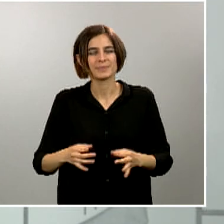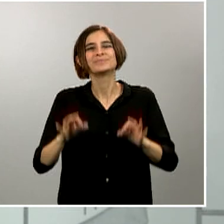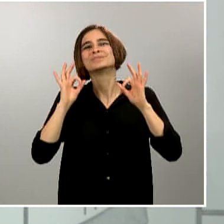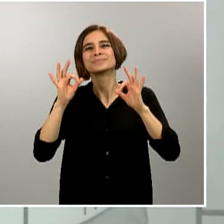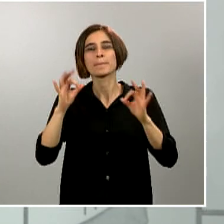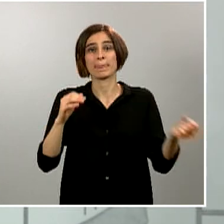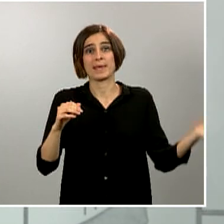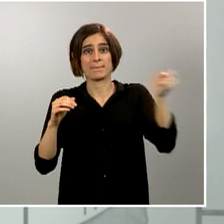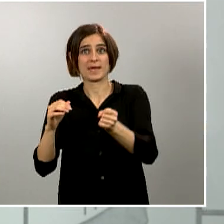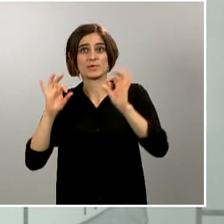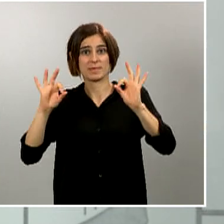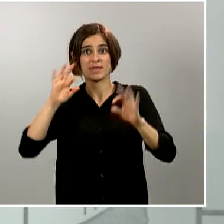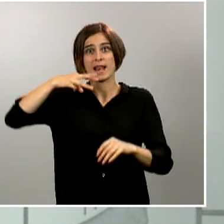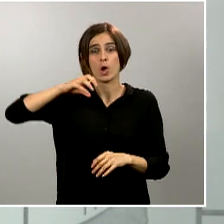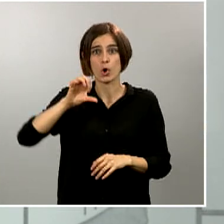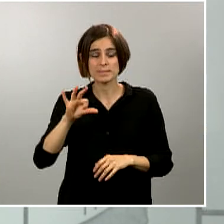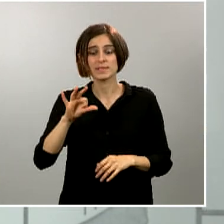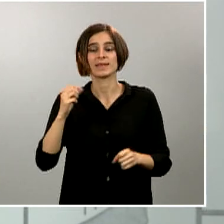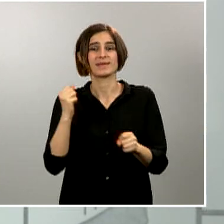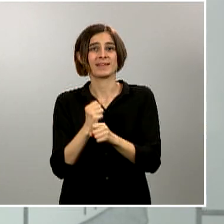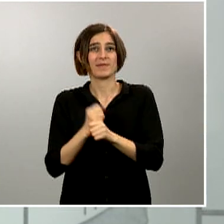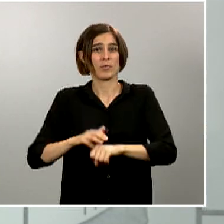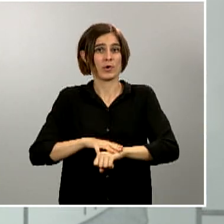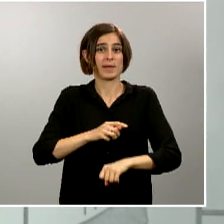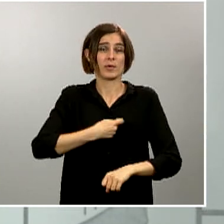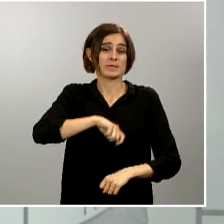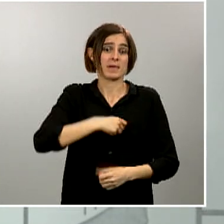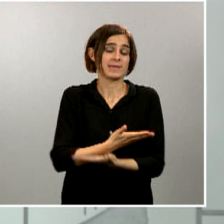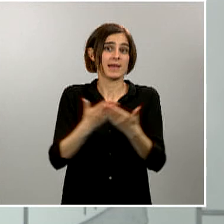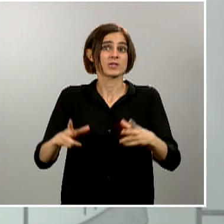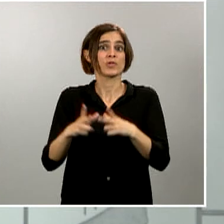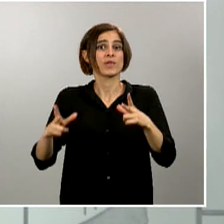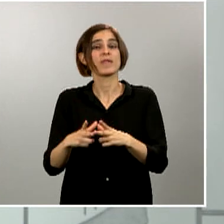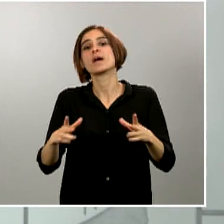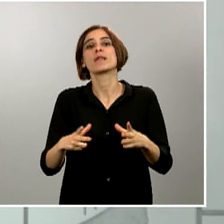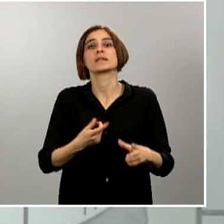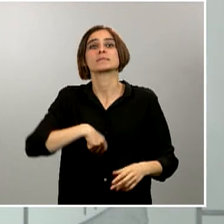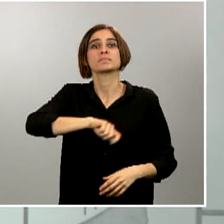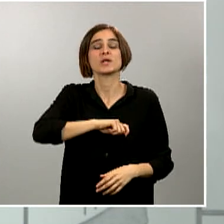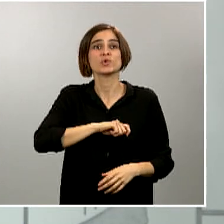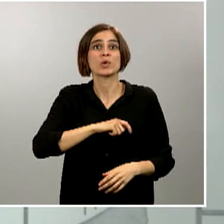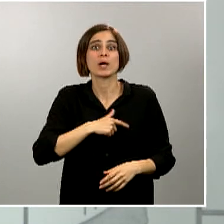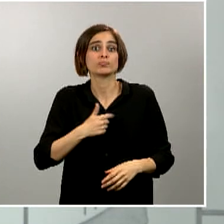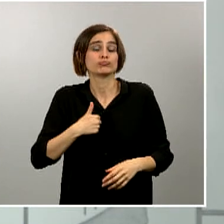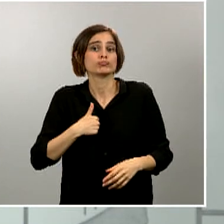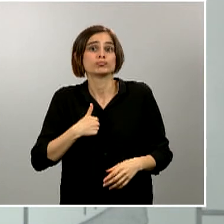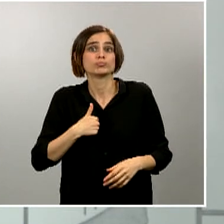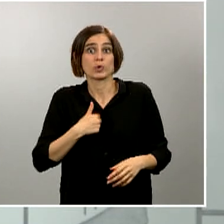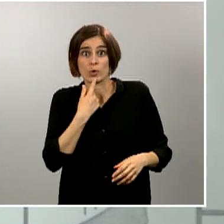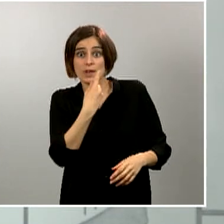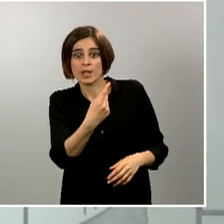Gobierno de España y el conjunto del sistema sanitario español, pues yo no tengo más que sumarme en lo que respecta y en lo que hace